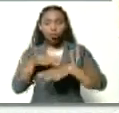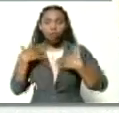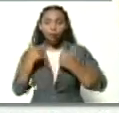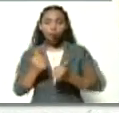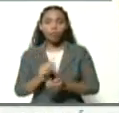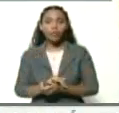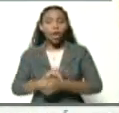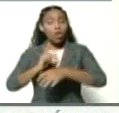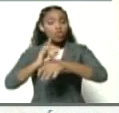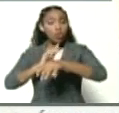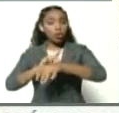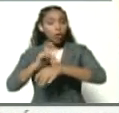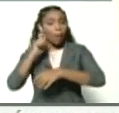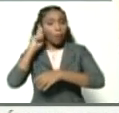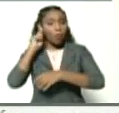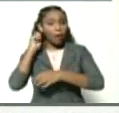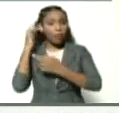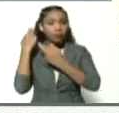doctora Gabriela.